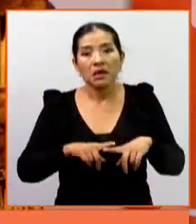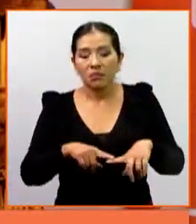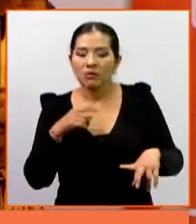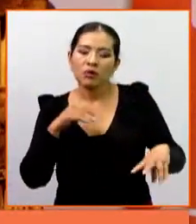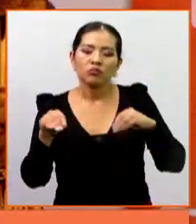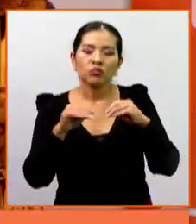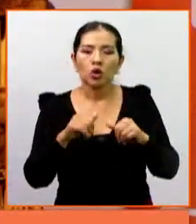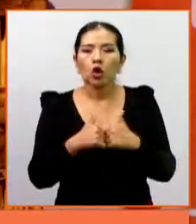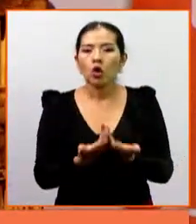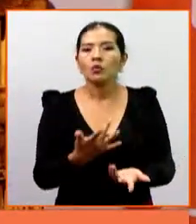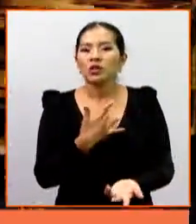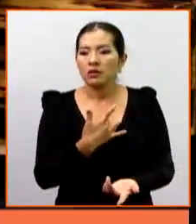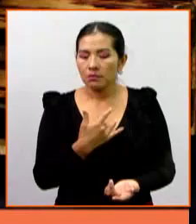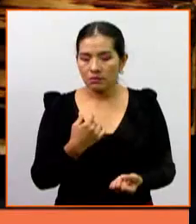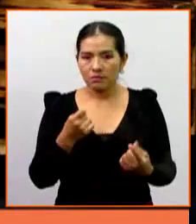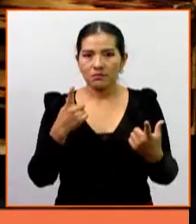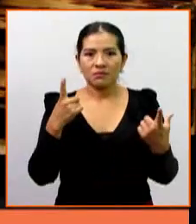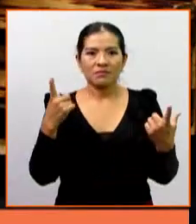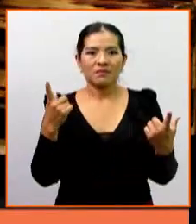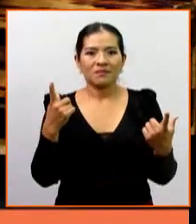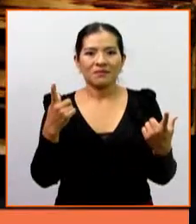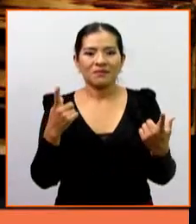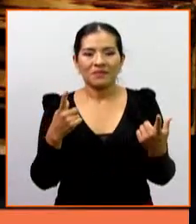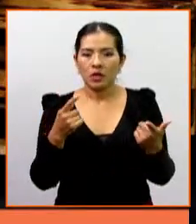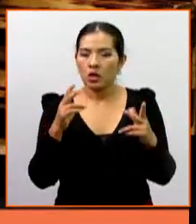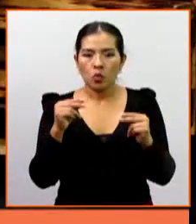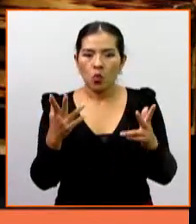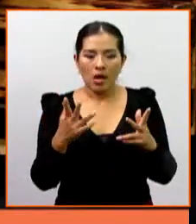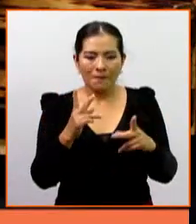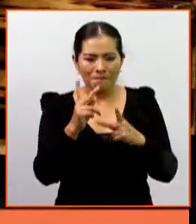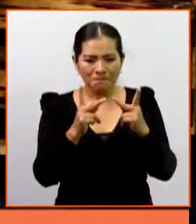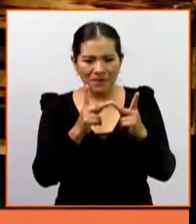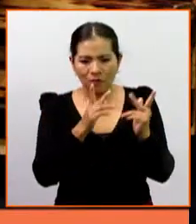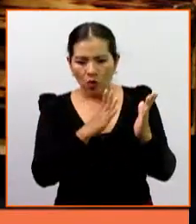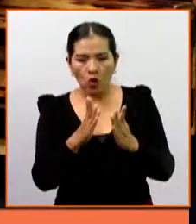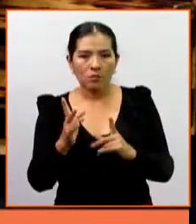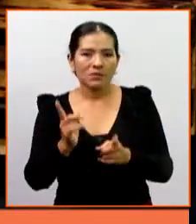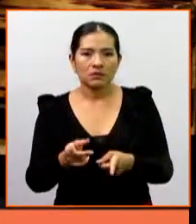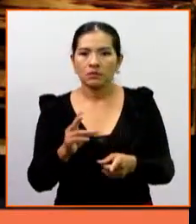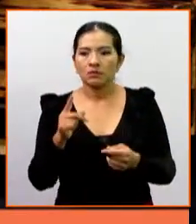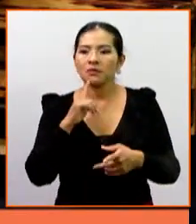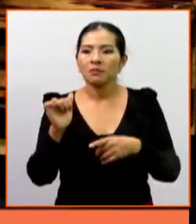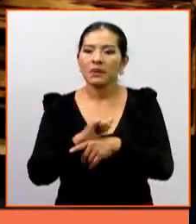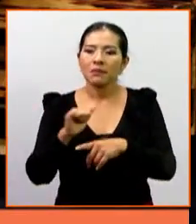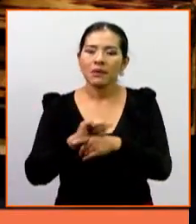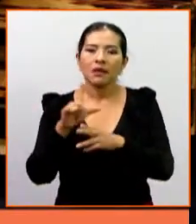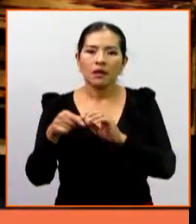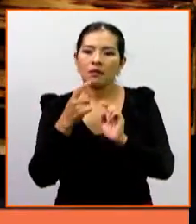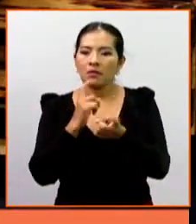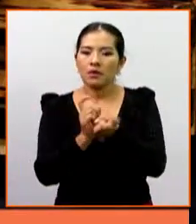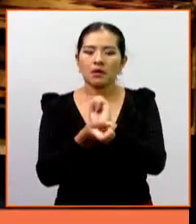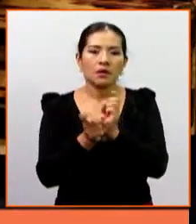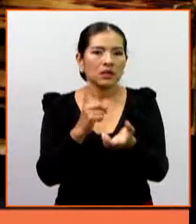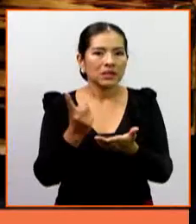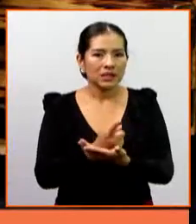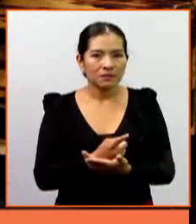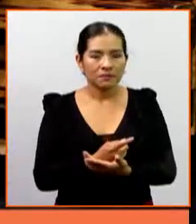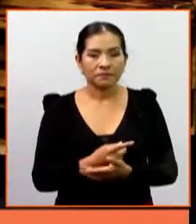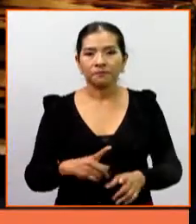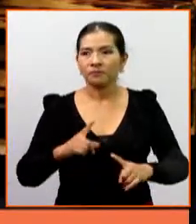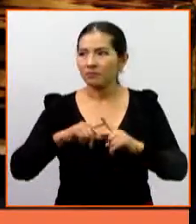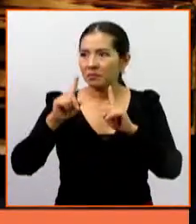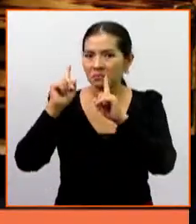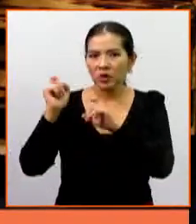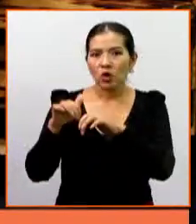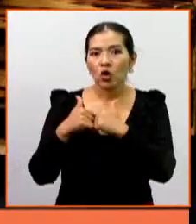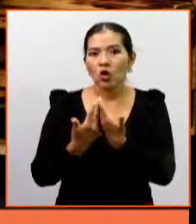como lo sentimos. Y ahí venía una de las preguntas en cuanto a los ensayos, ¿cómo han podido amalgamar dos